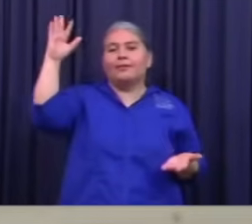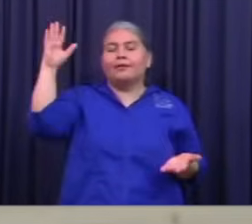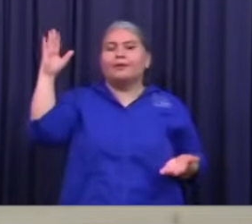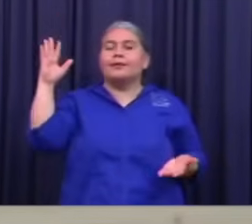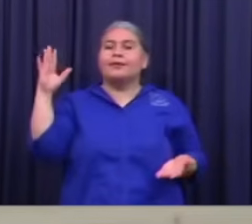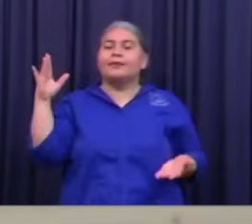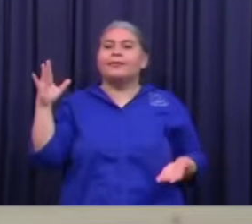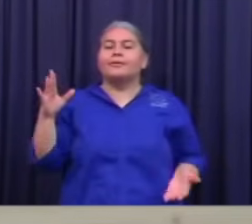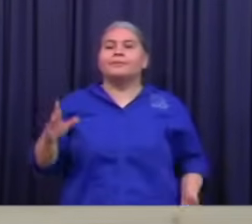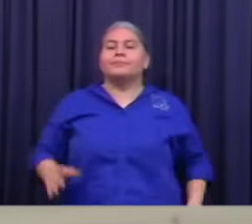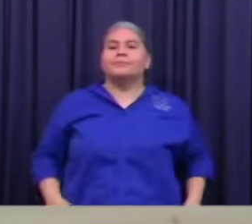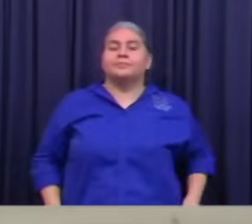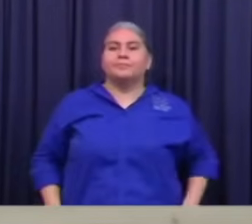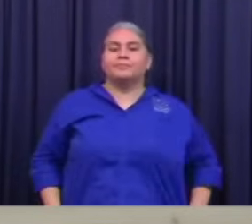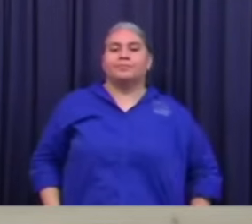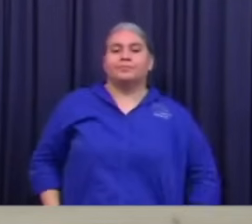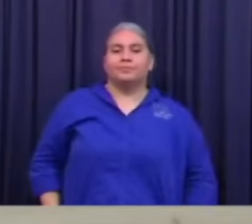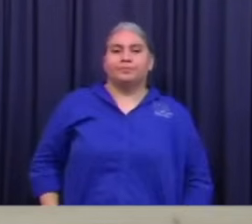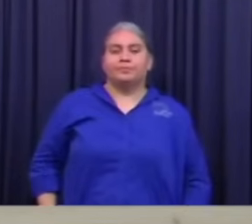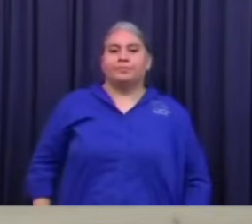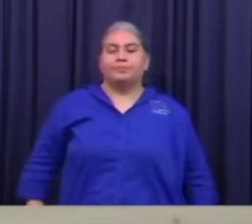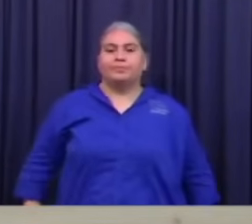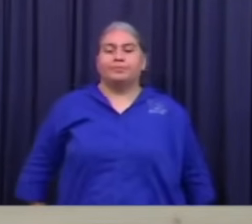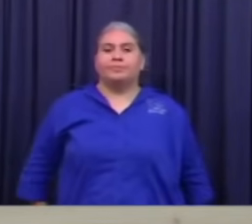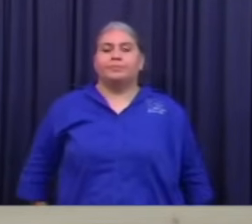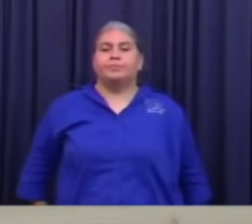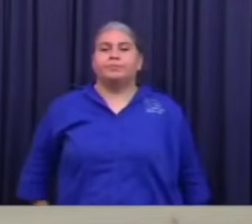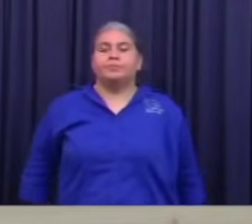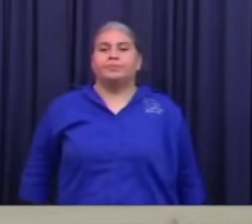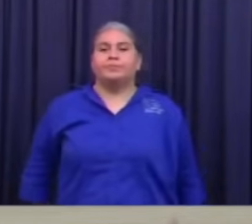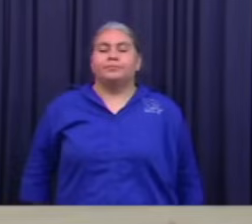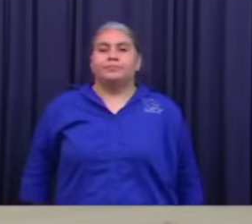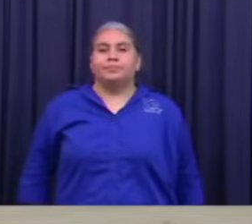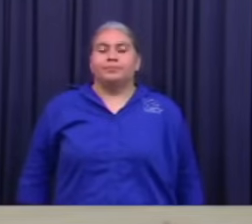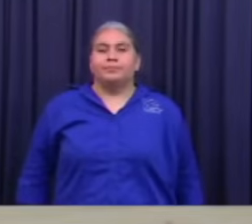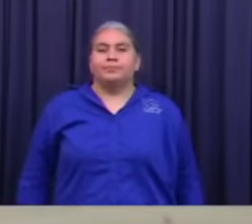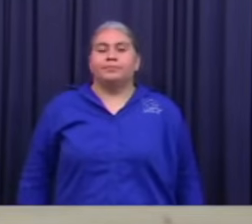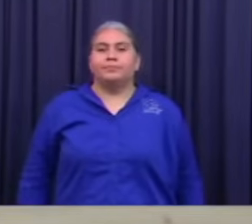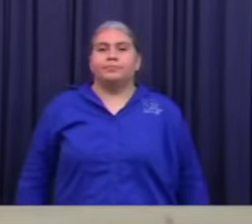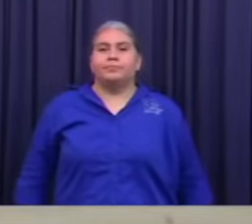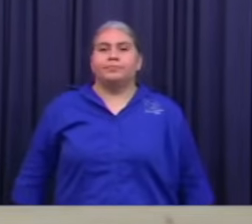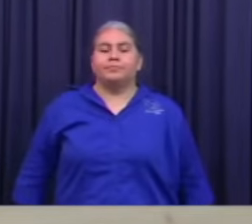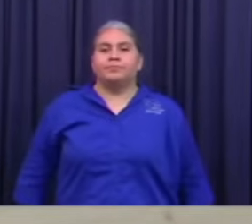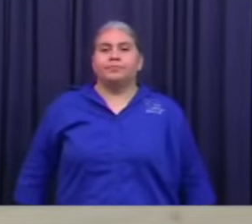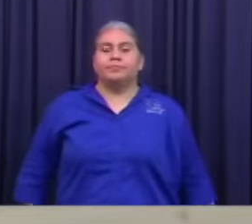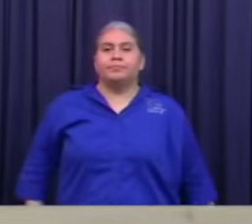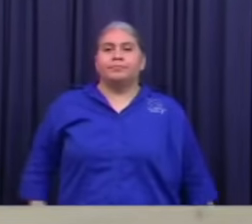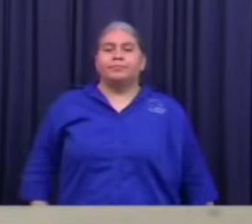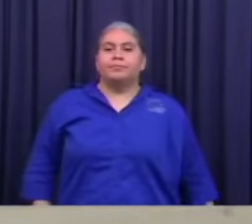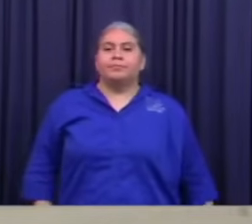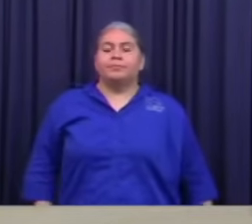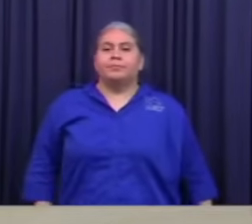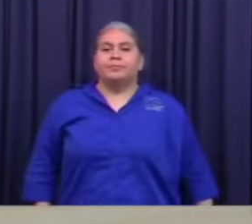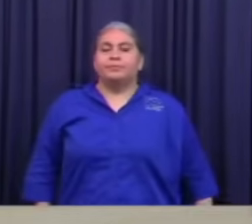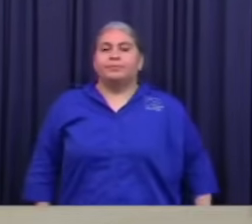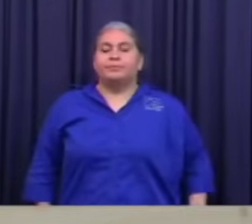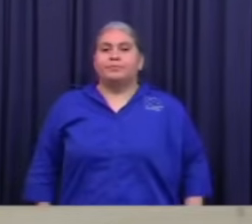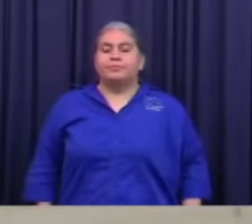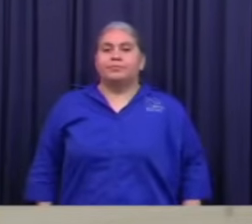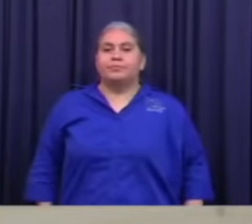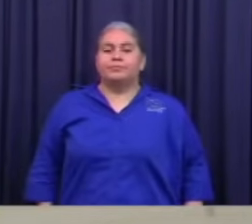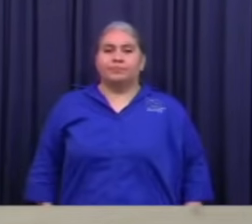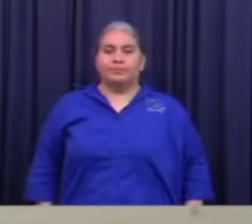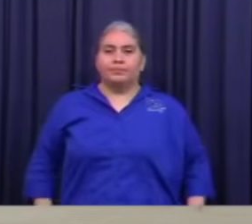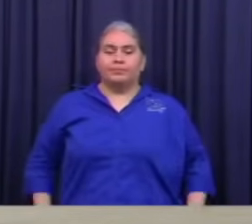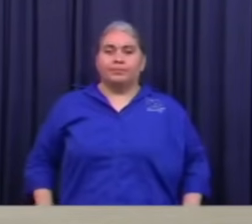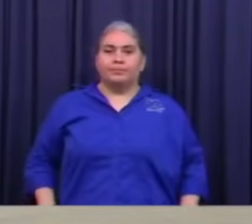minuto pero voy a dejarlo hasta acá porque este es uno de los cultos más complicados porque tenemos solo un una hora para que se vayan y